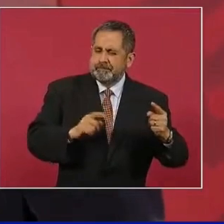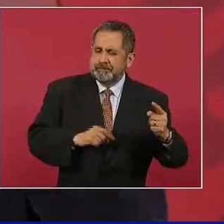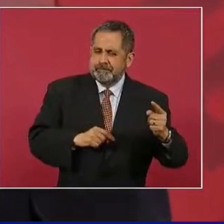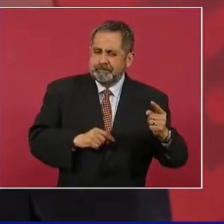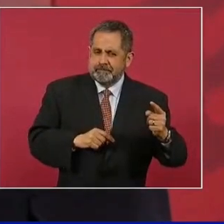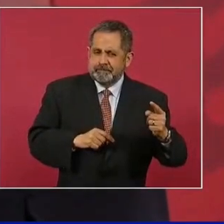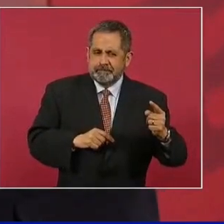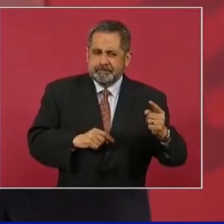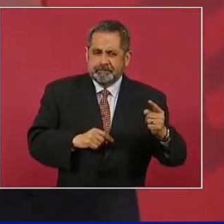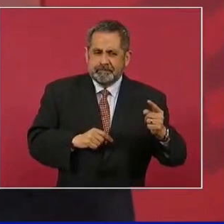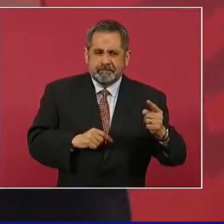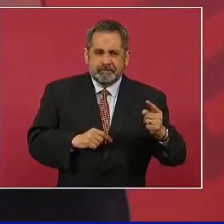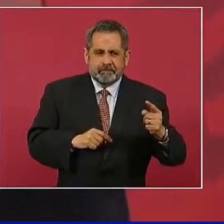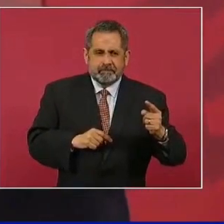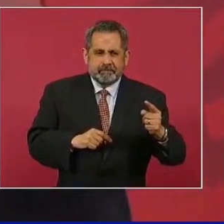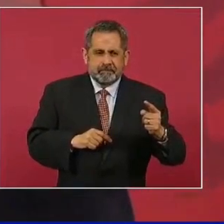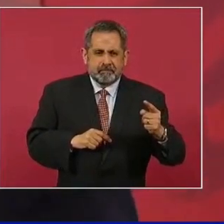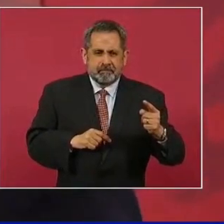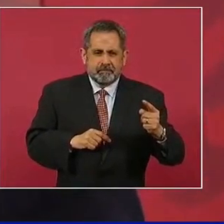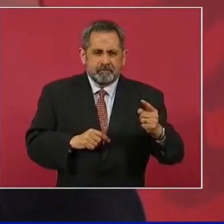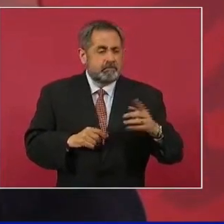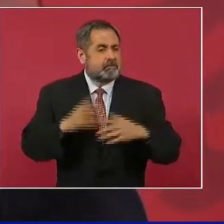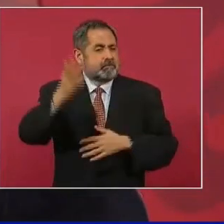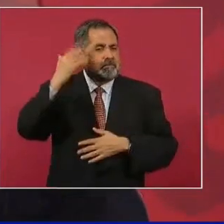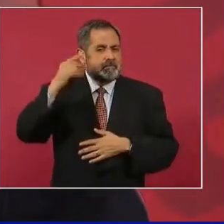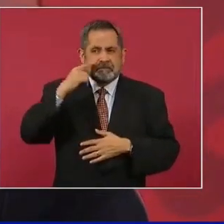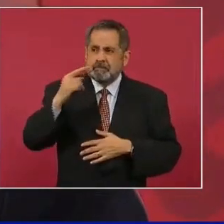se bañan, pero salpican